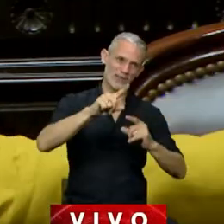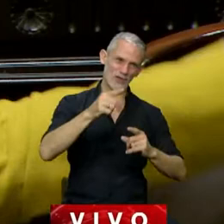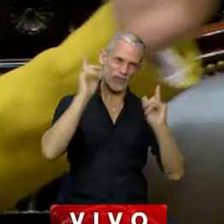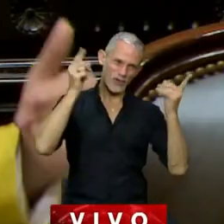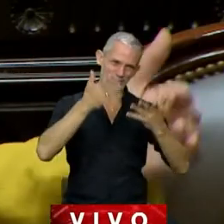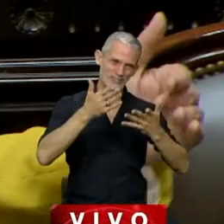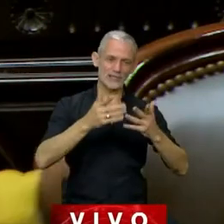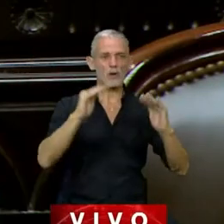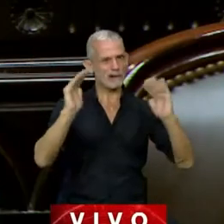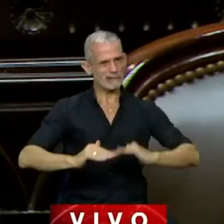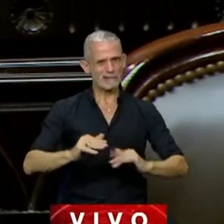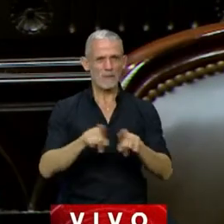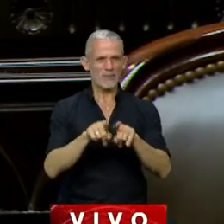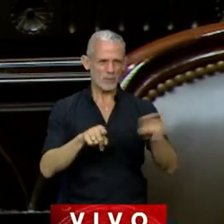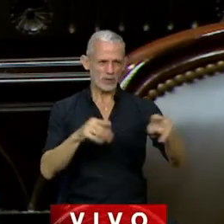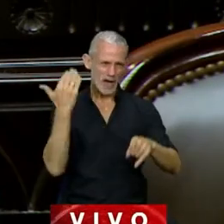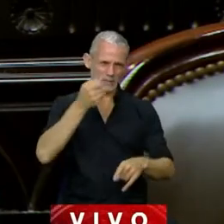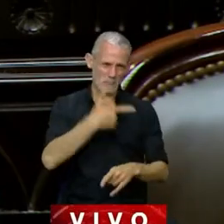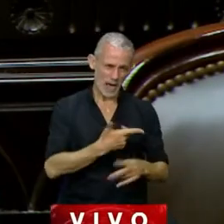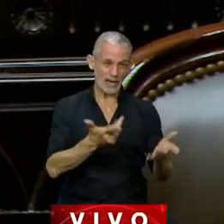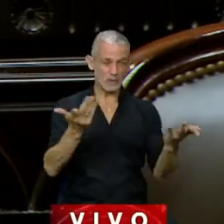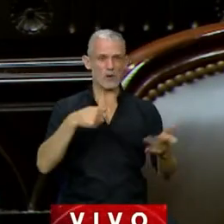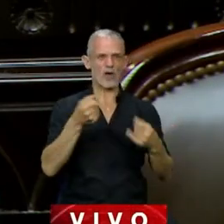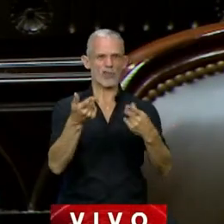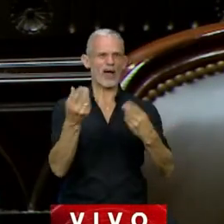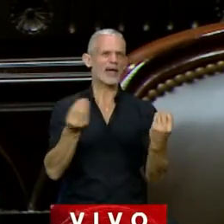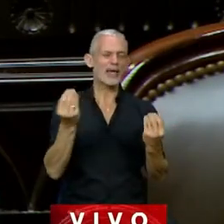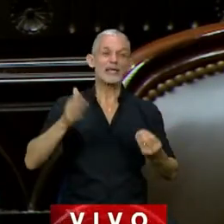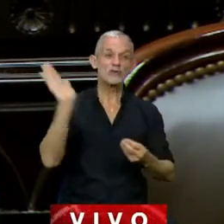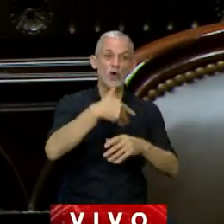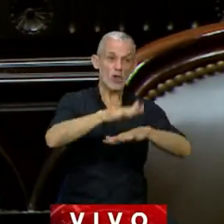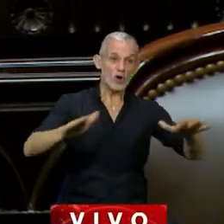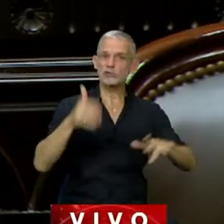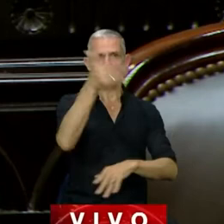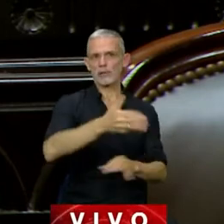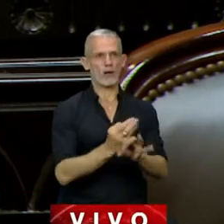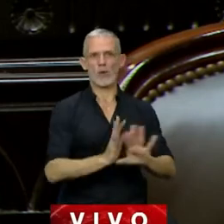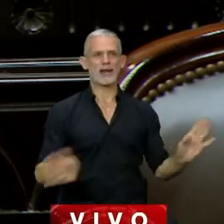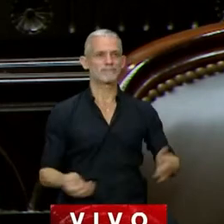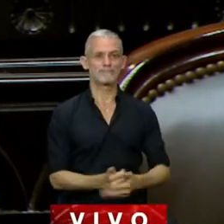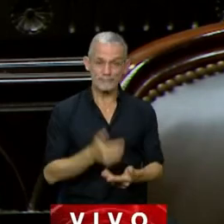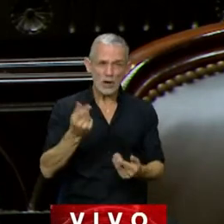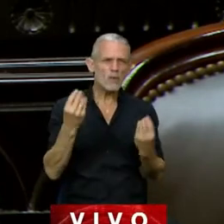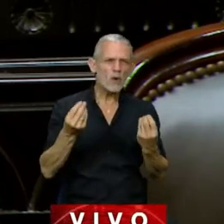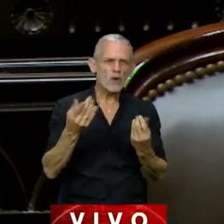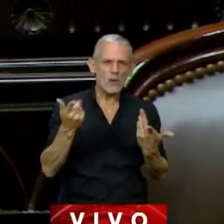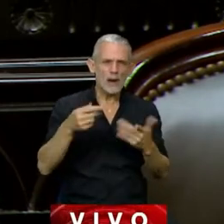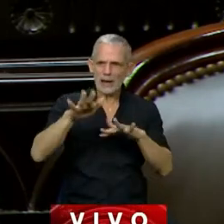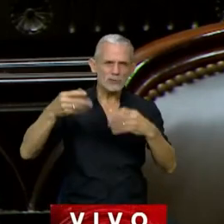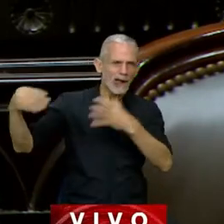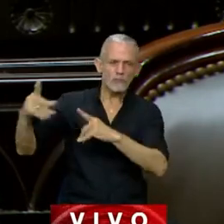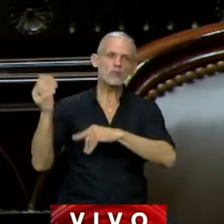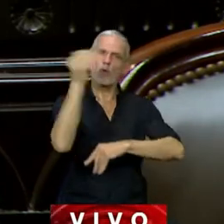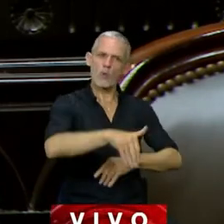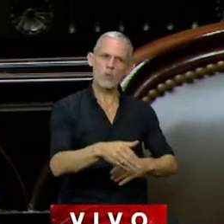los docentes, no bajarlo como lo hicieron ustedes, tenemos que garantizar que todos los chicos vayan a la escuela. Y para garantizar que todos los chicos vayan a